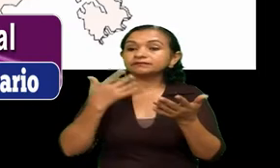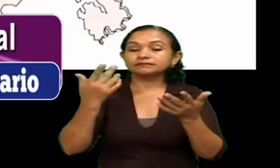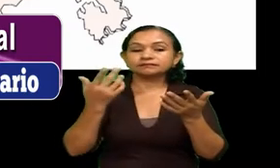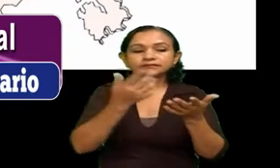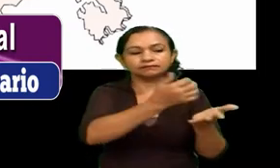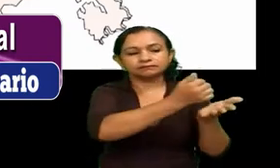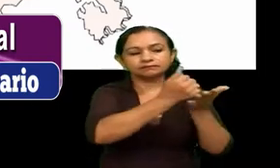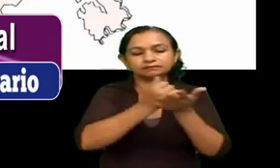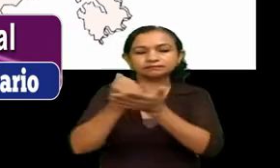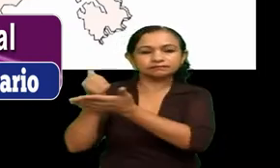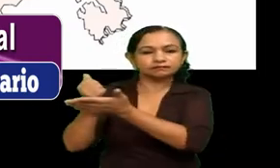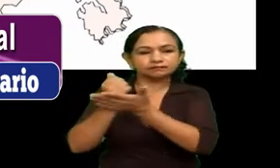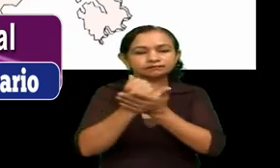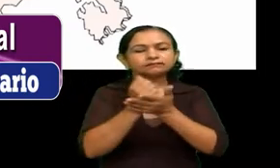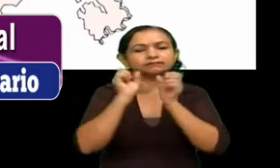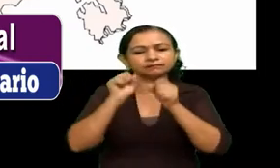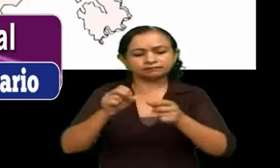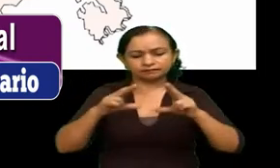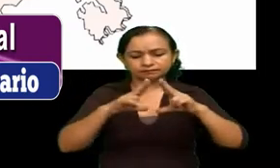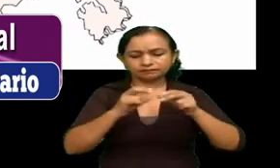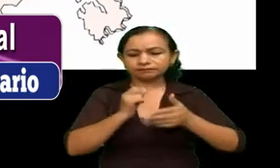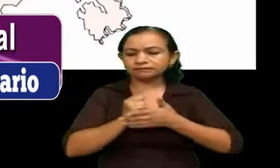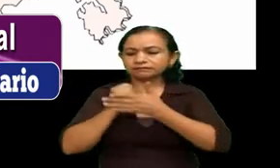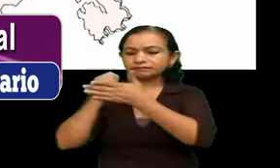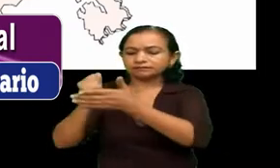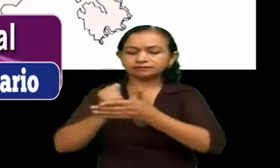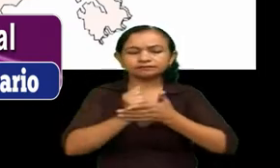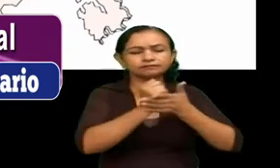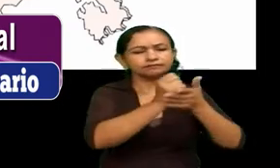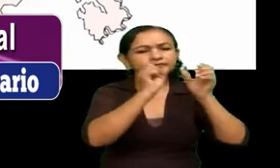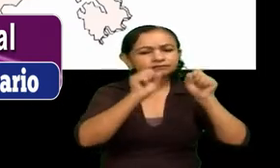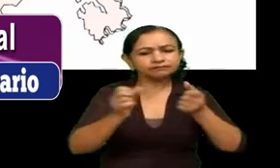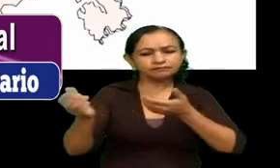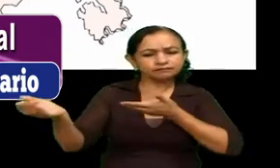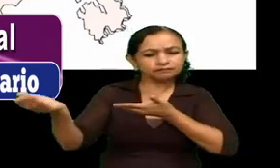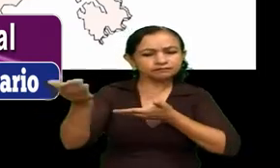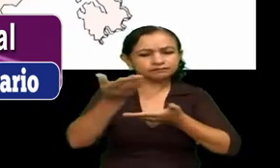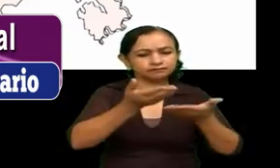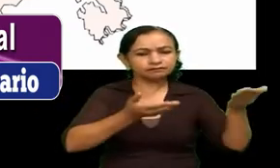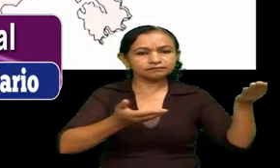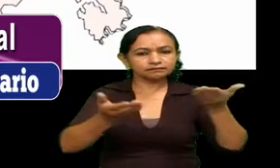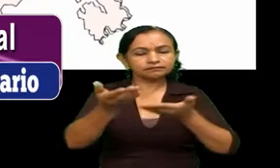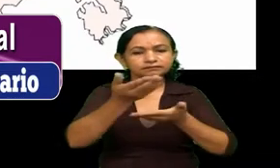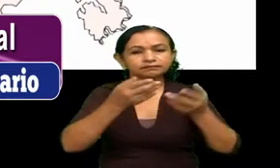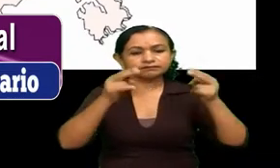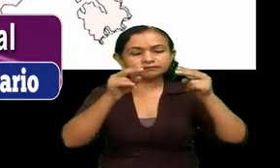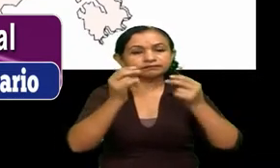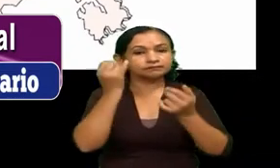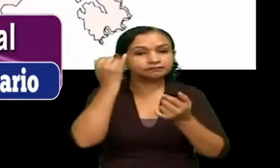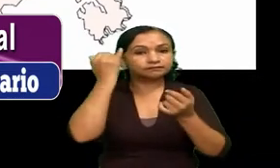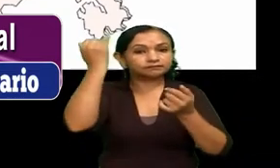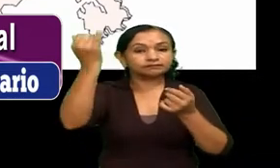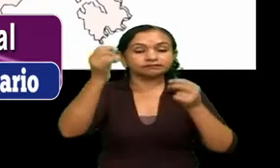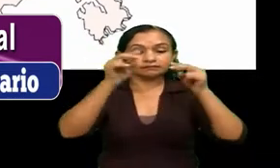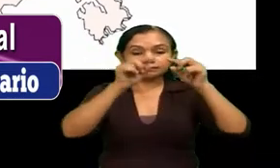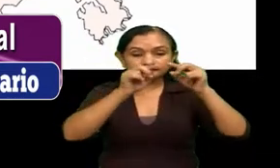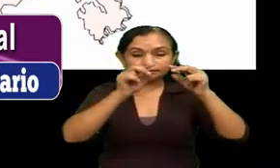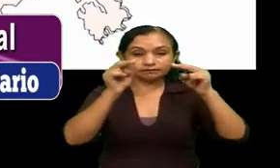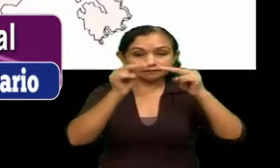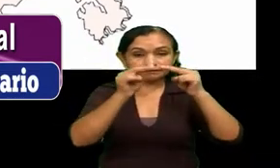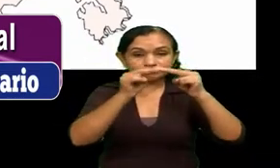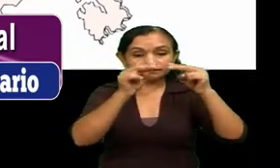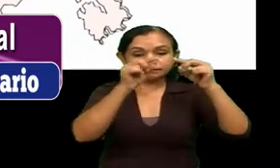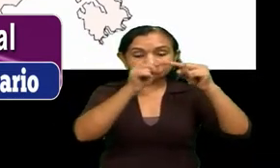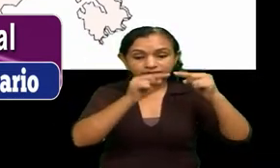ayudan, como nosotros le podemos ayudar a cualquier país vecino. Esa es la idea del sistema interconectado nacional. De repente, cuando se da